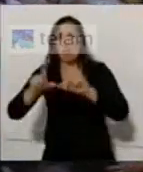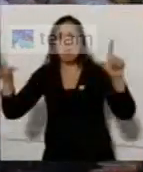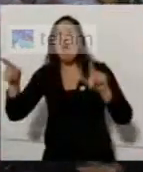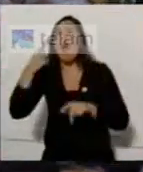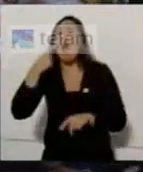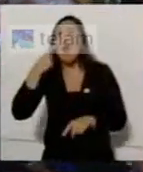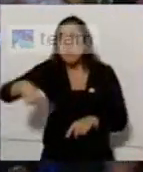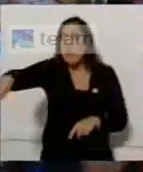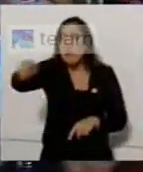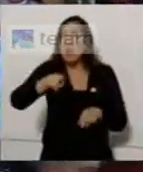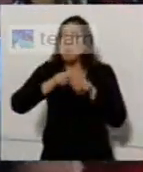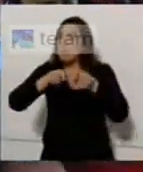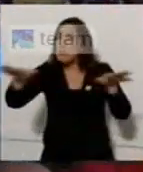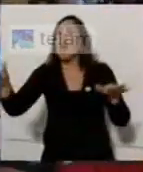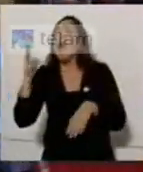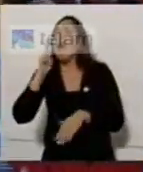Vayan y lean